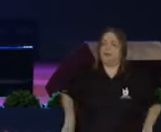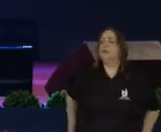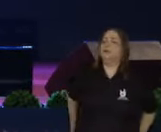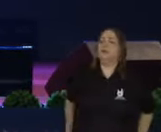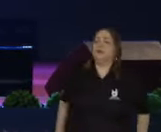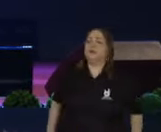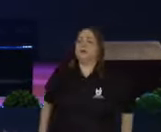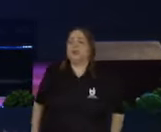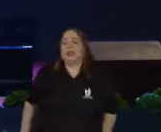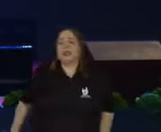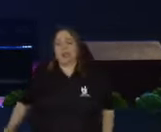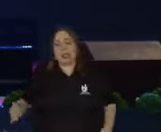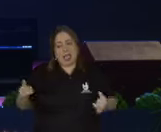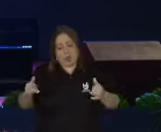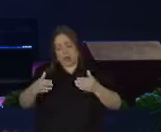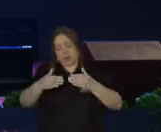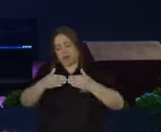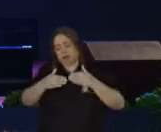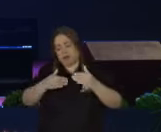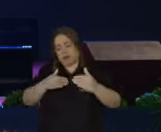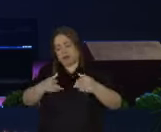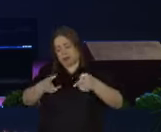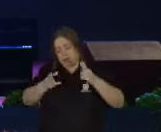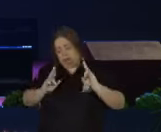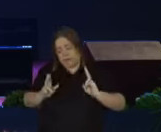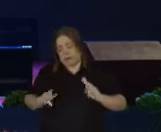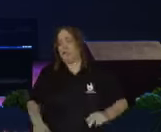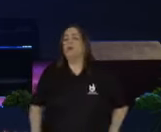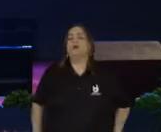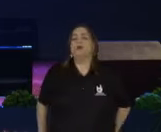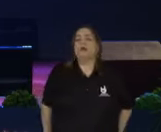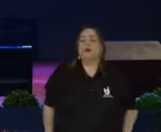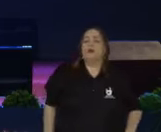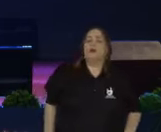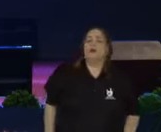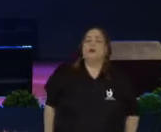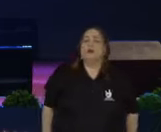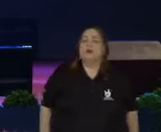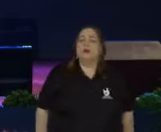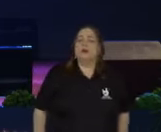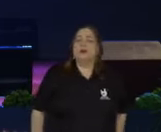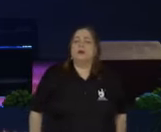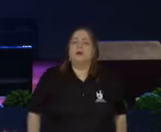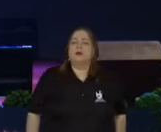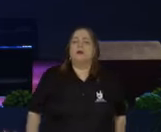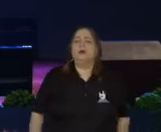Quiero ir avanzando un poquito más rápido, me falta una hora y media. No. Ya estamos.